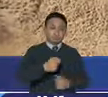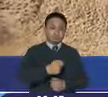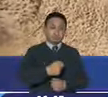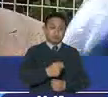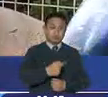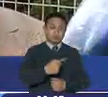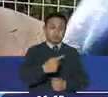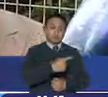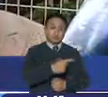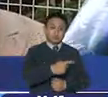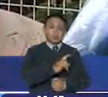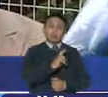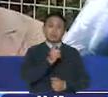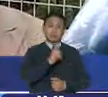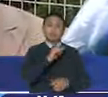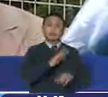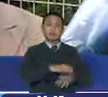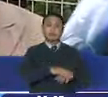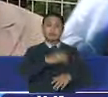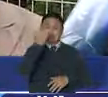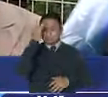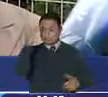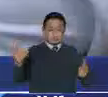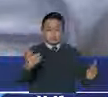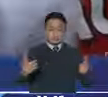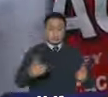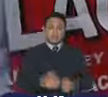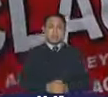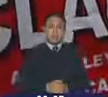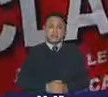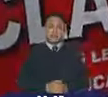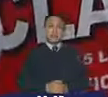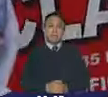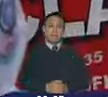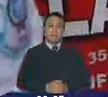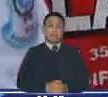salieron a amenazar, sino por la desesperación de abrir las puertas.